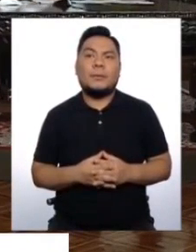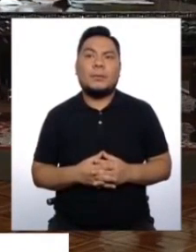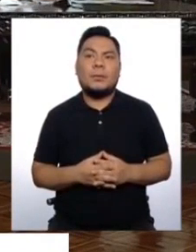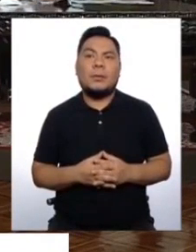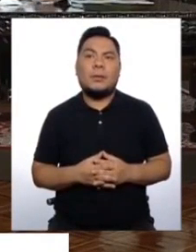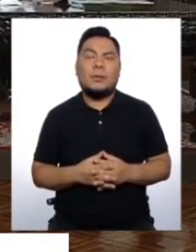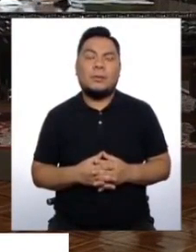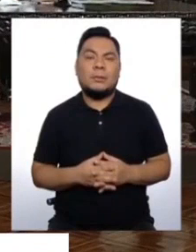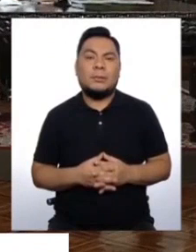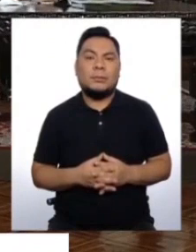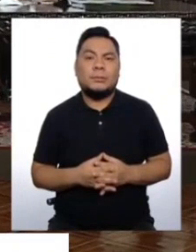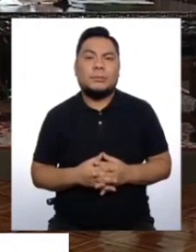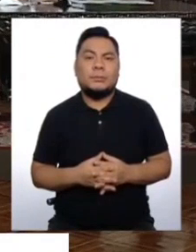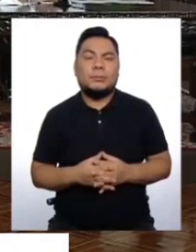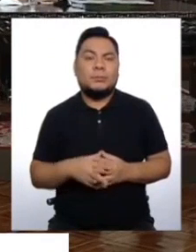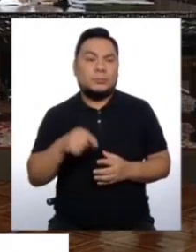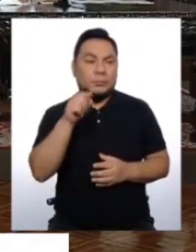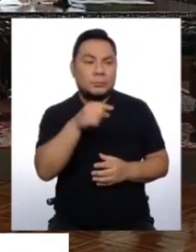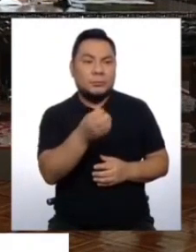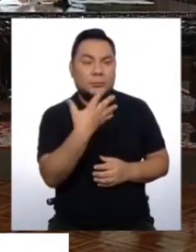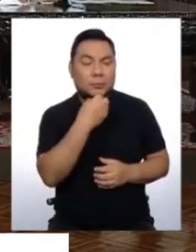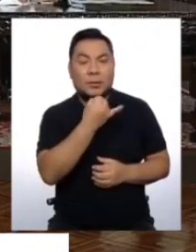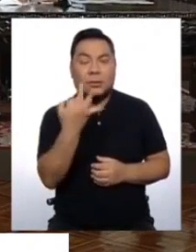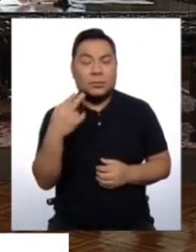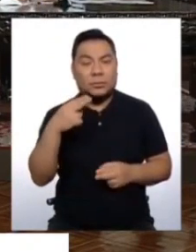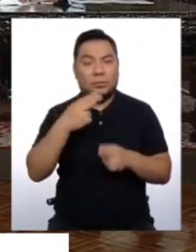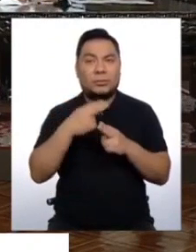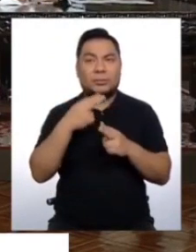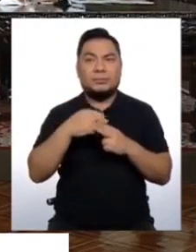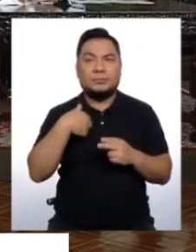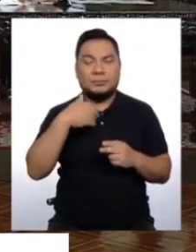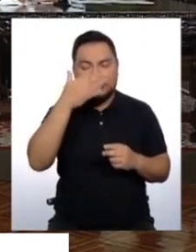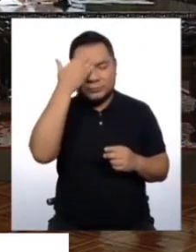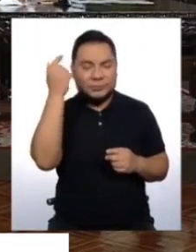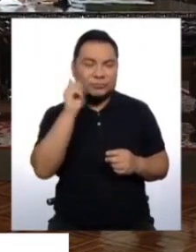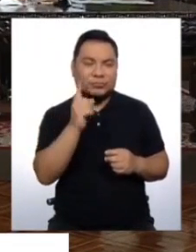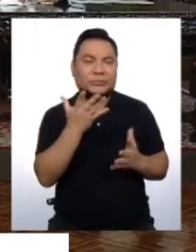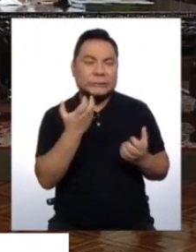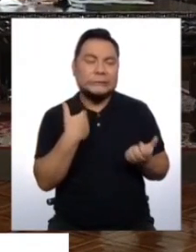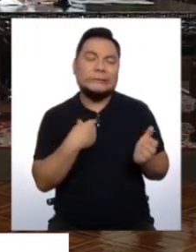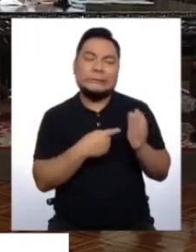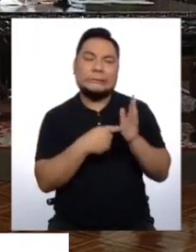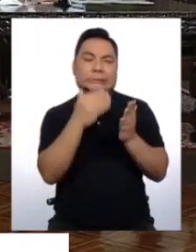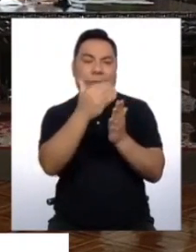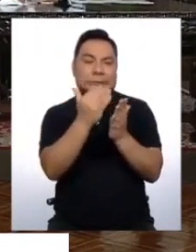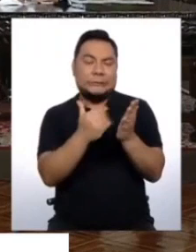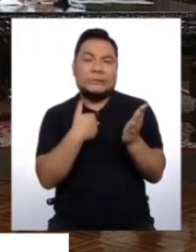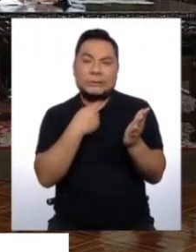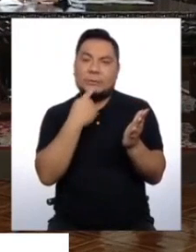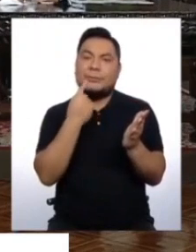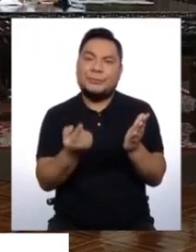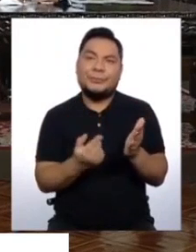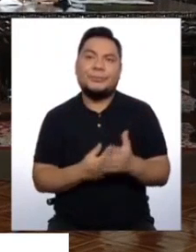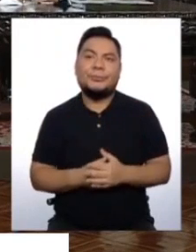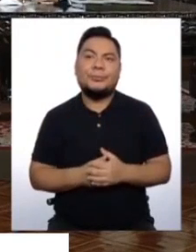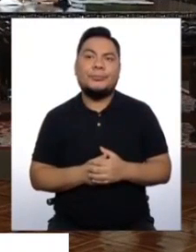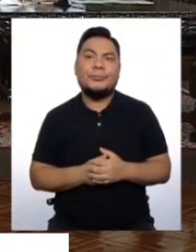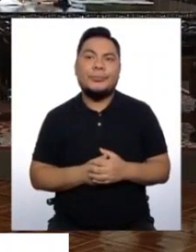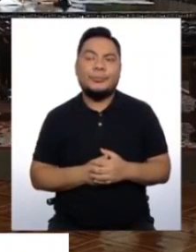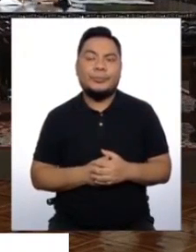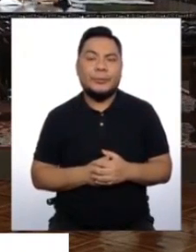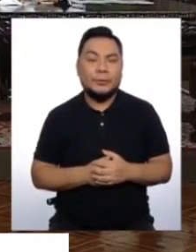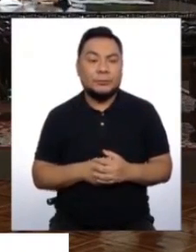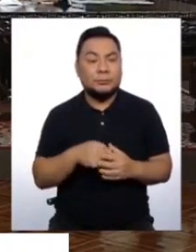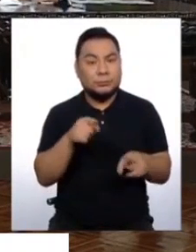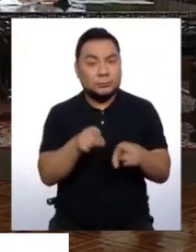Previo a eso, al haber mencionado algunos nombres, olvidé otros, por supuesto, y no quisiera dejar de mencionar